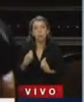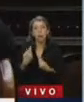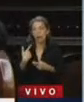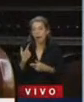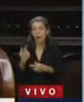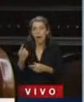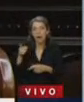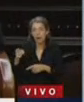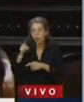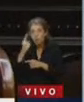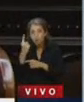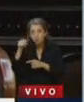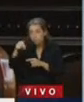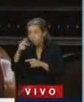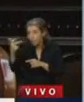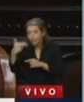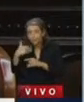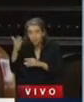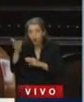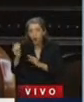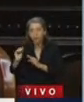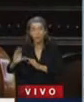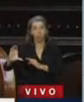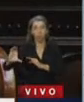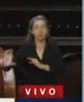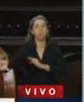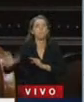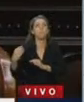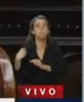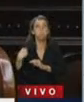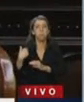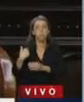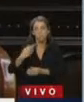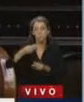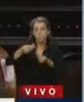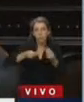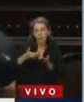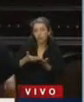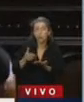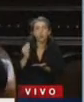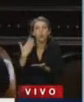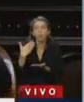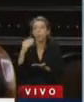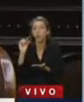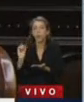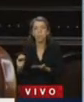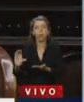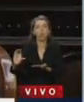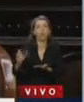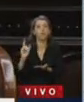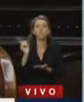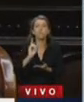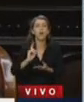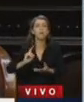contra todos los artículos que incluyen algún tipo de aumento impositivo, incluyendo ese que es el